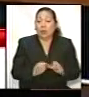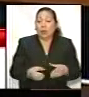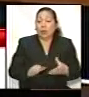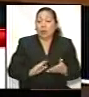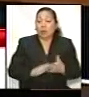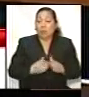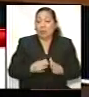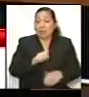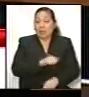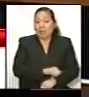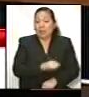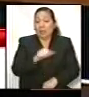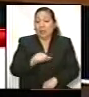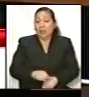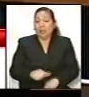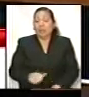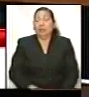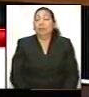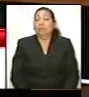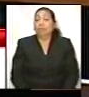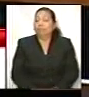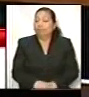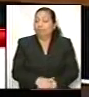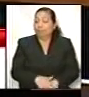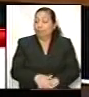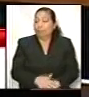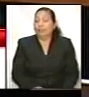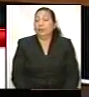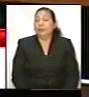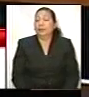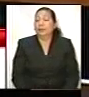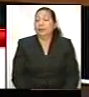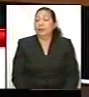comunidad andina. El trámite de autorización